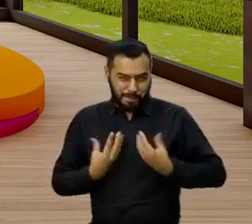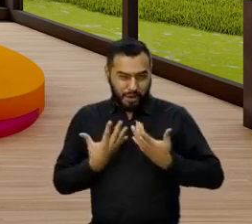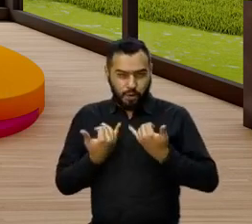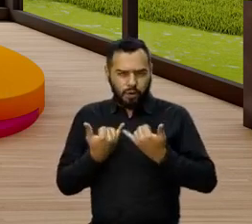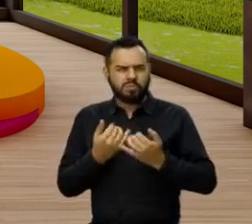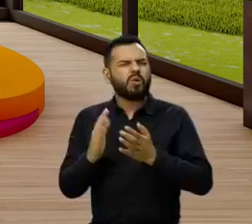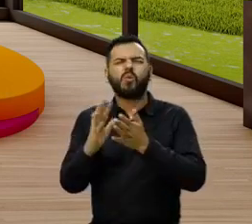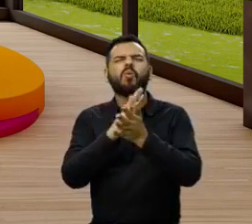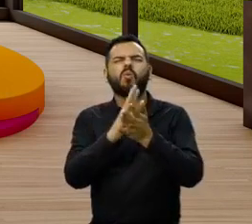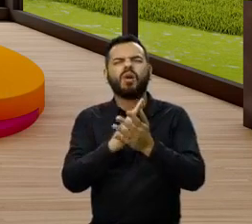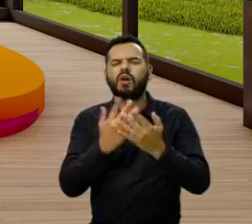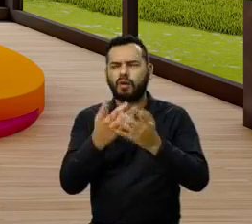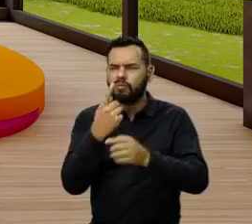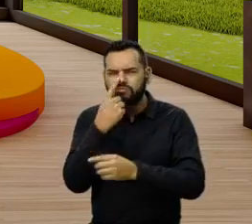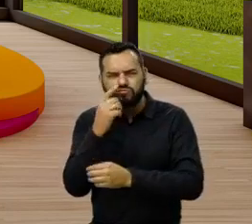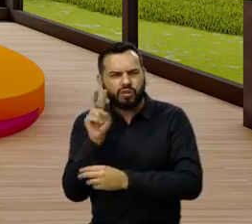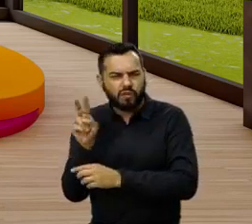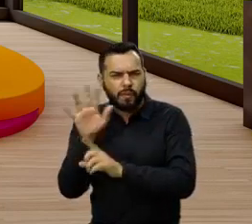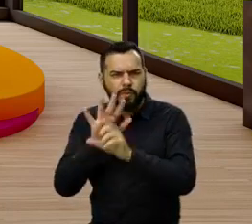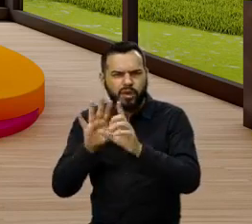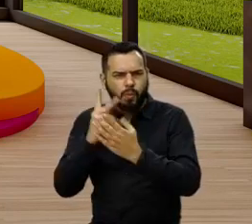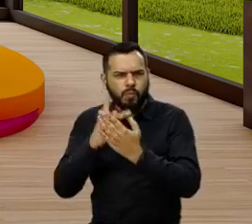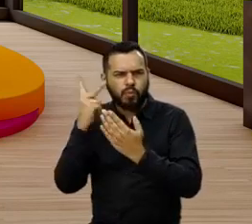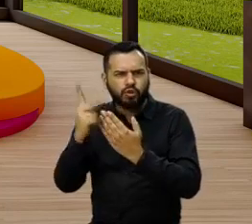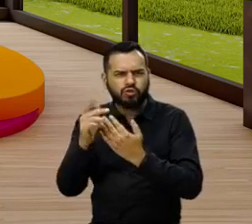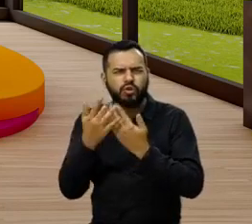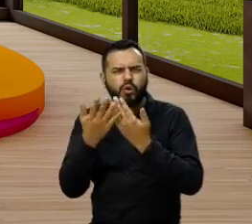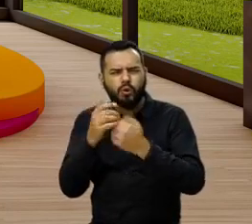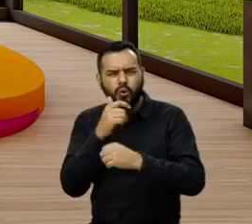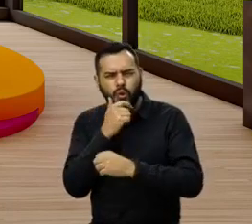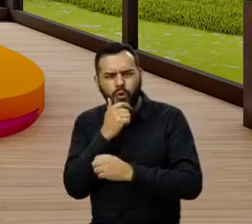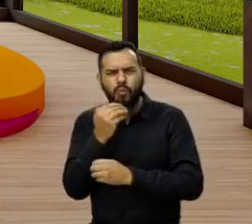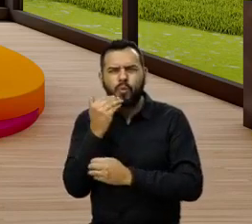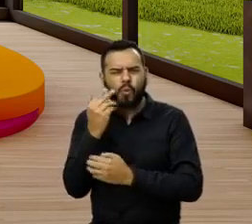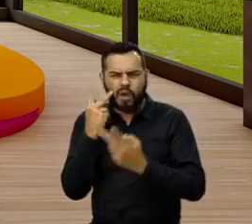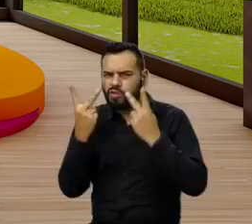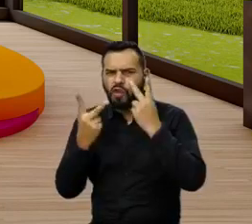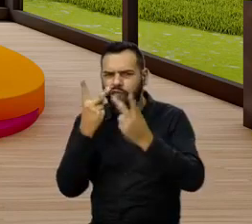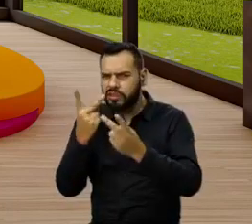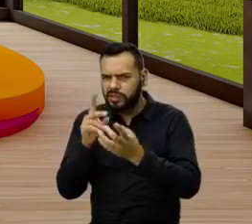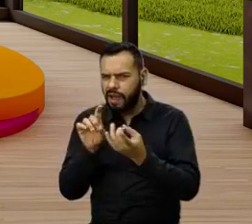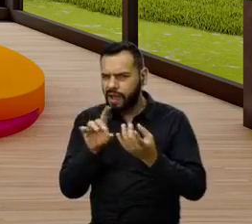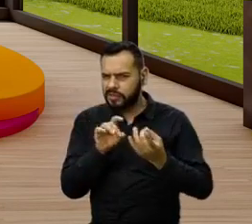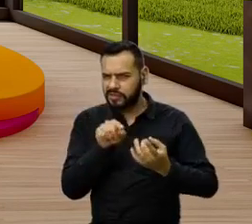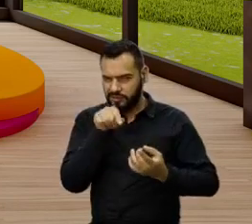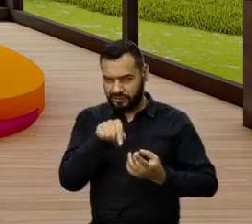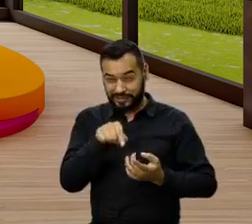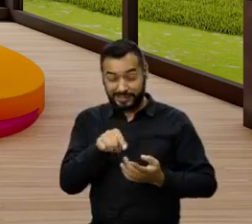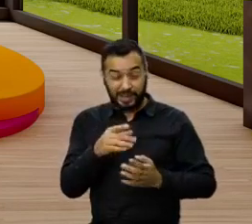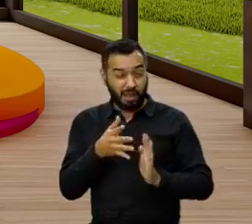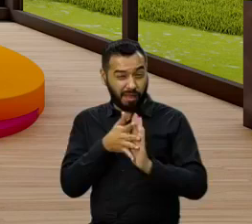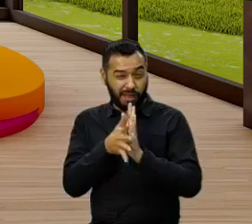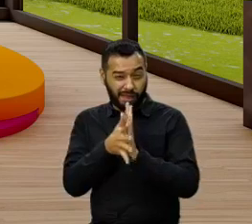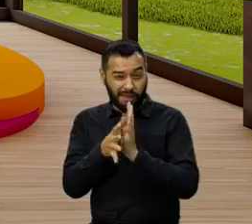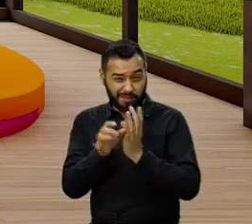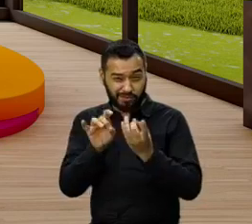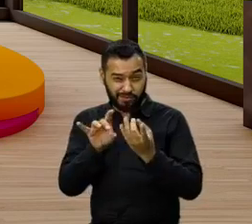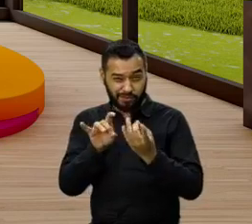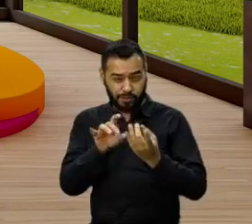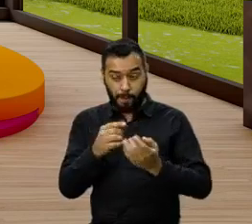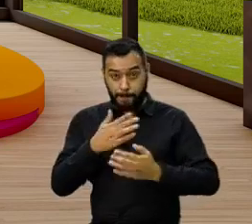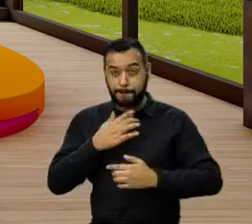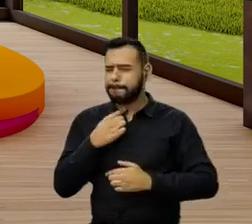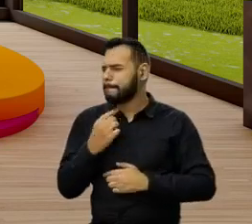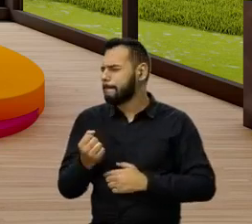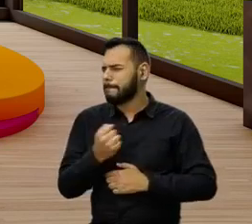cuéntenme cómo les pareció este proyecto cuando lo van a ir a visitar escriban ahí en el chat porque bueno por lo menos a mí